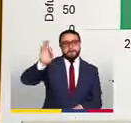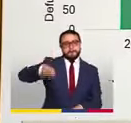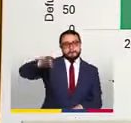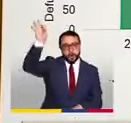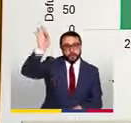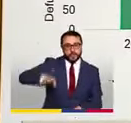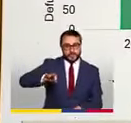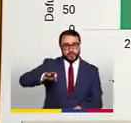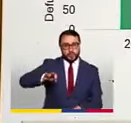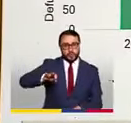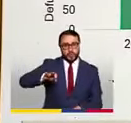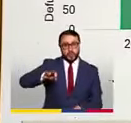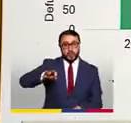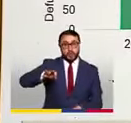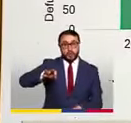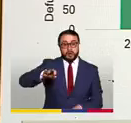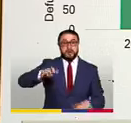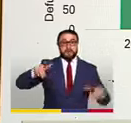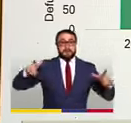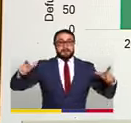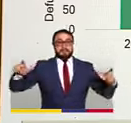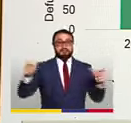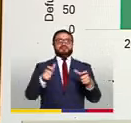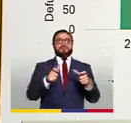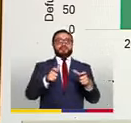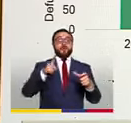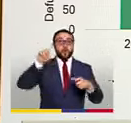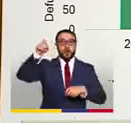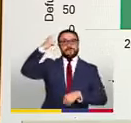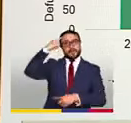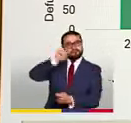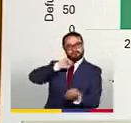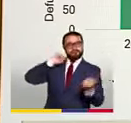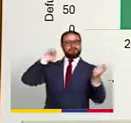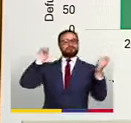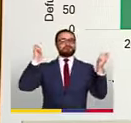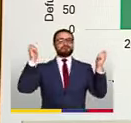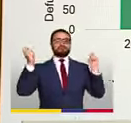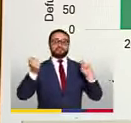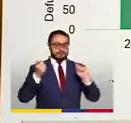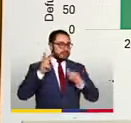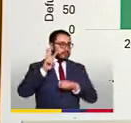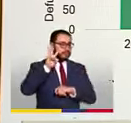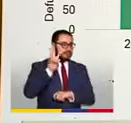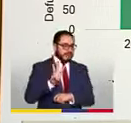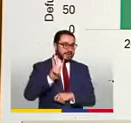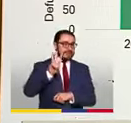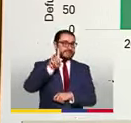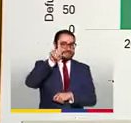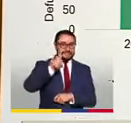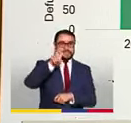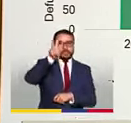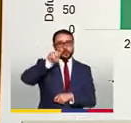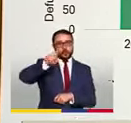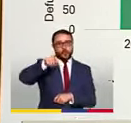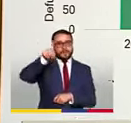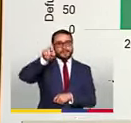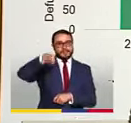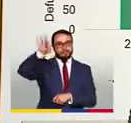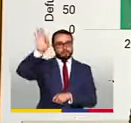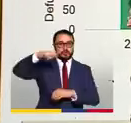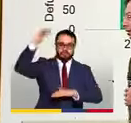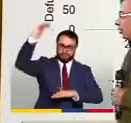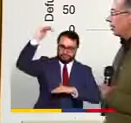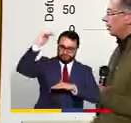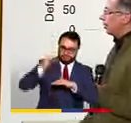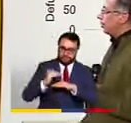68,6% ha reducido el gobierno del cambio la mortalidad perinatal en La Guajira.